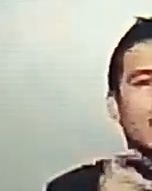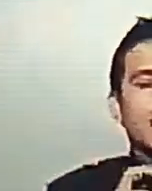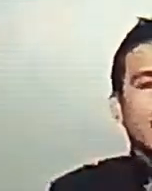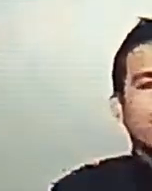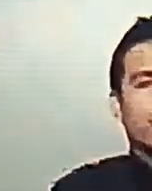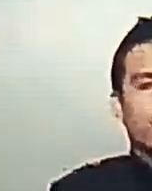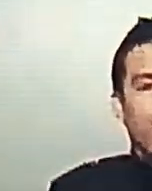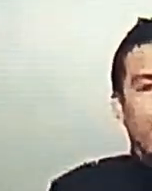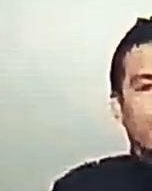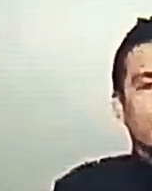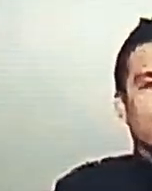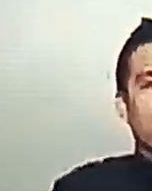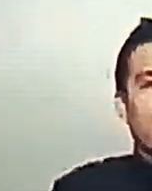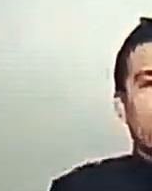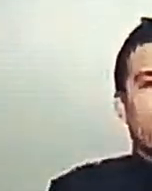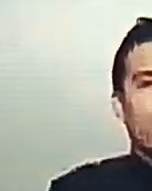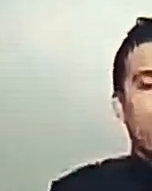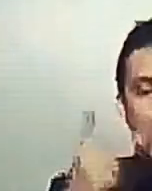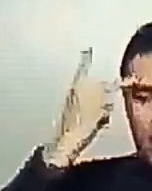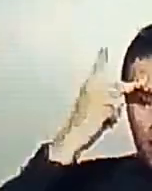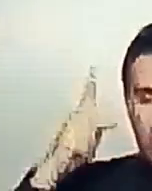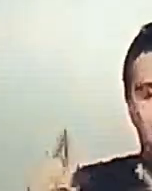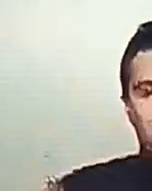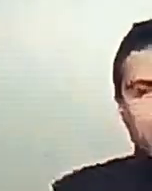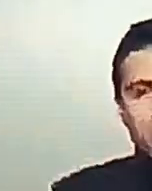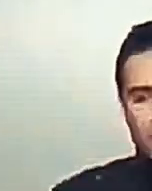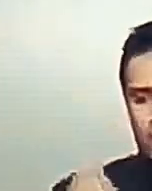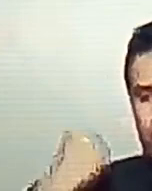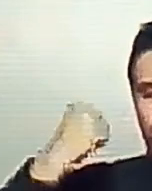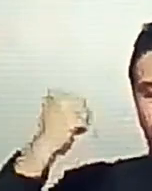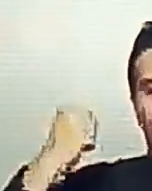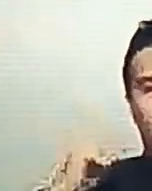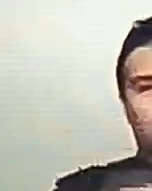de reforestación agresivo, se requiere un manejo de